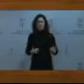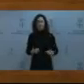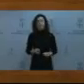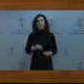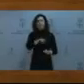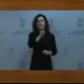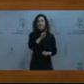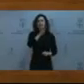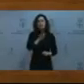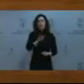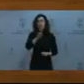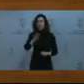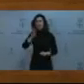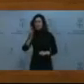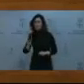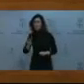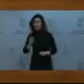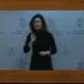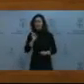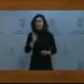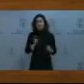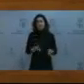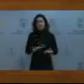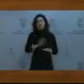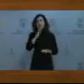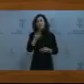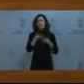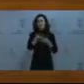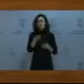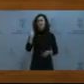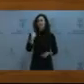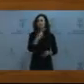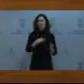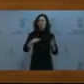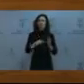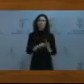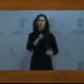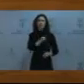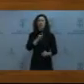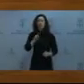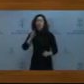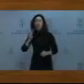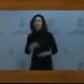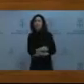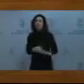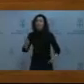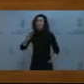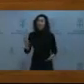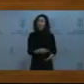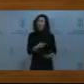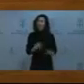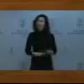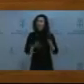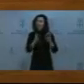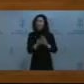4 años, mientras que el anterior contaba con 2.113 millones de euros, que en concreto en las partidas destinadas a vivienda en el año